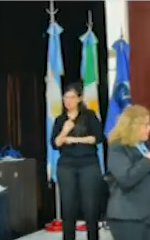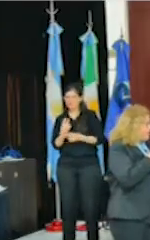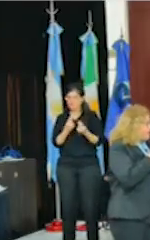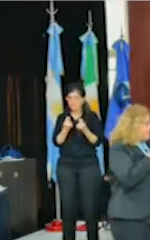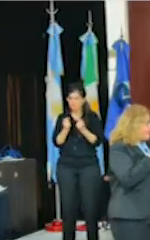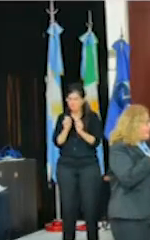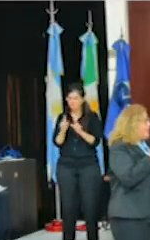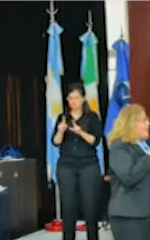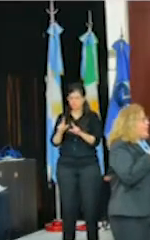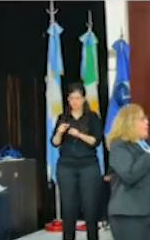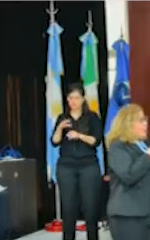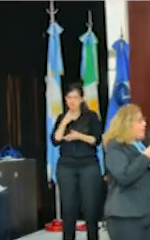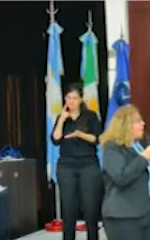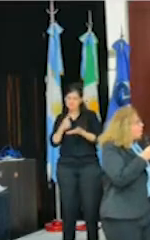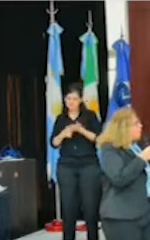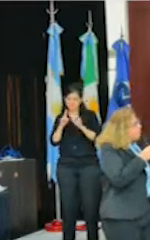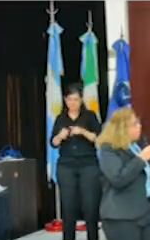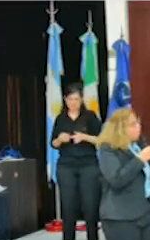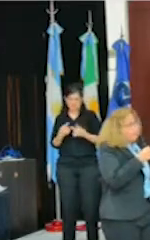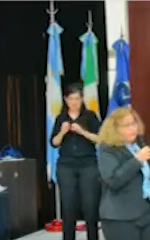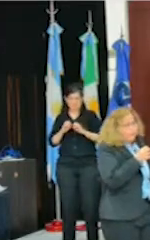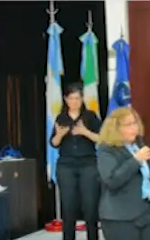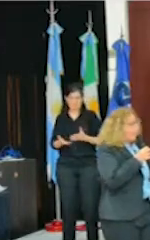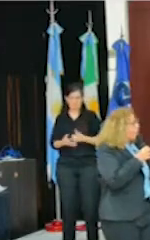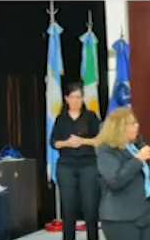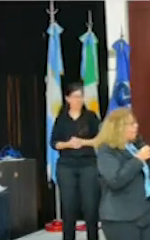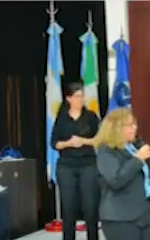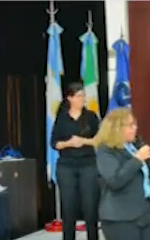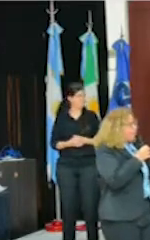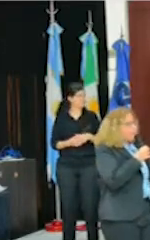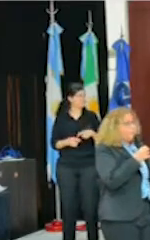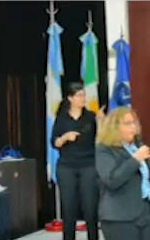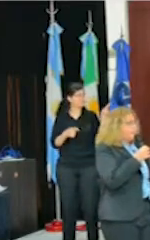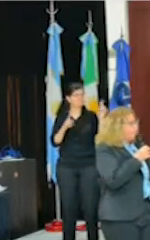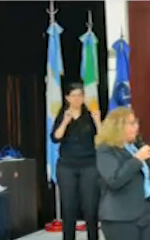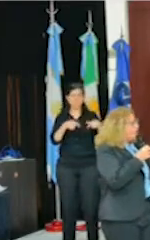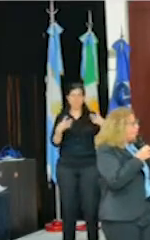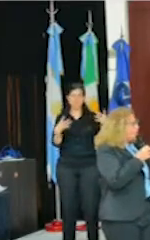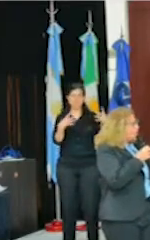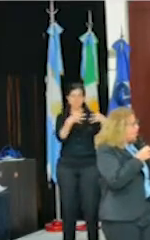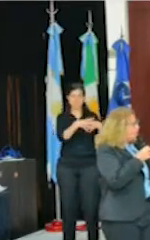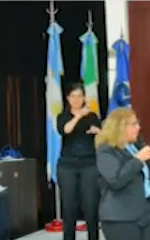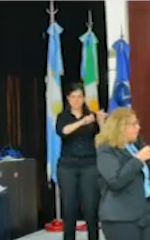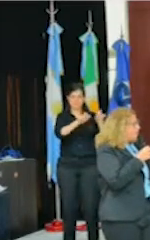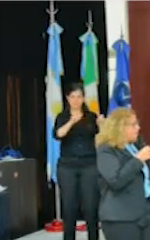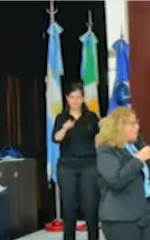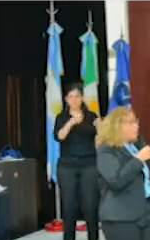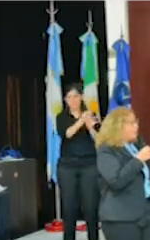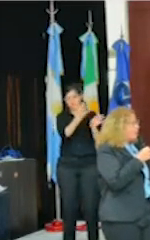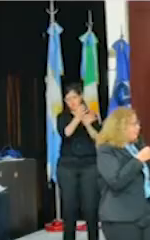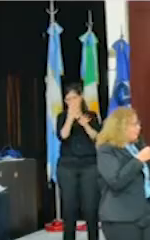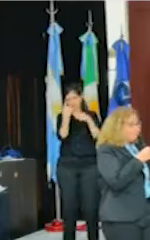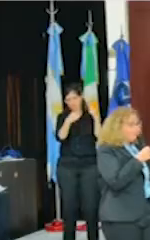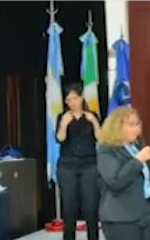vida. Bueno, acá les quería mostrar esta foto donde ven la integración, profesionales, pacientes,